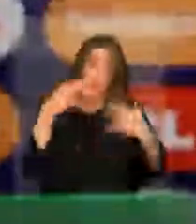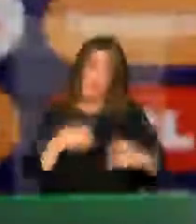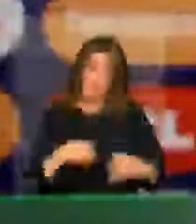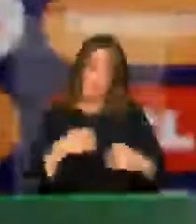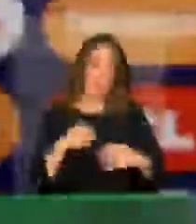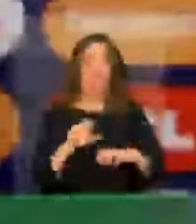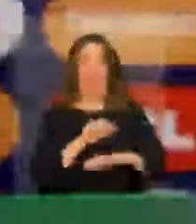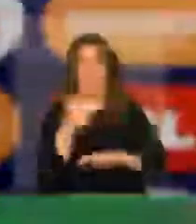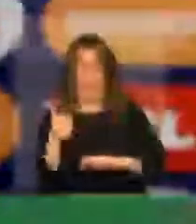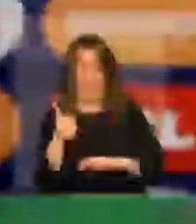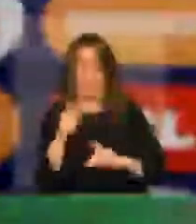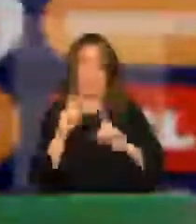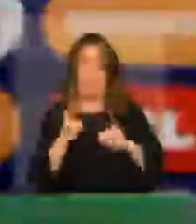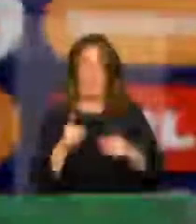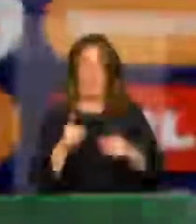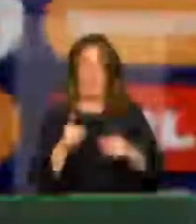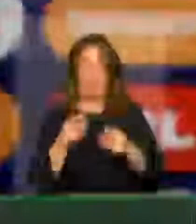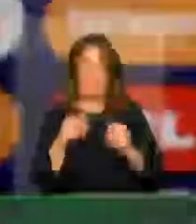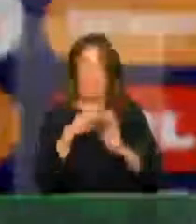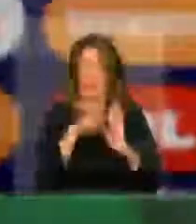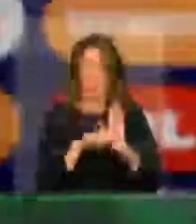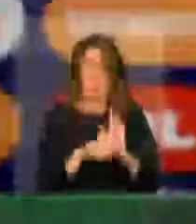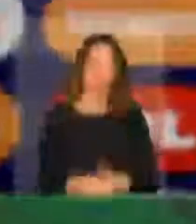clasificar y en qué puesto.